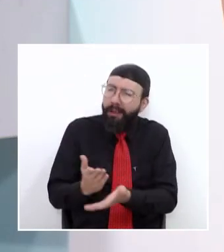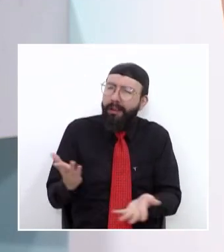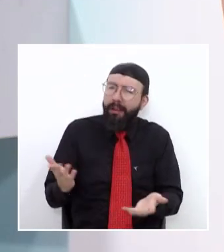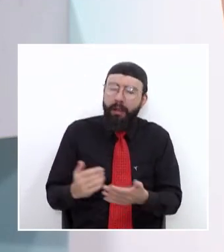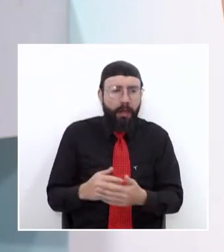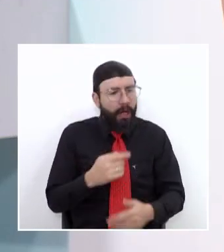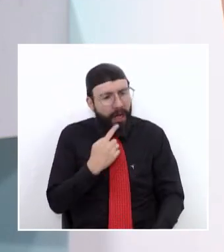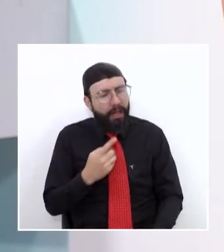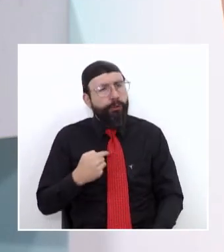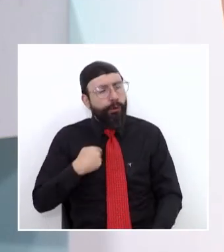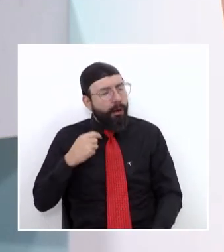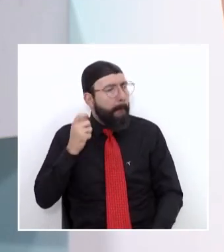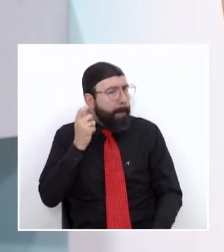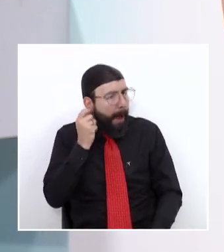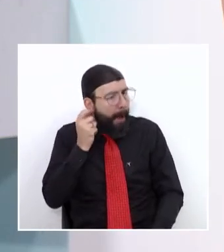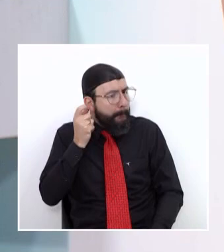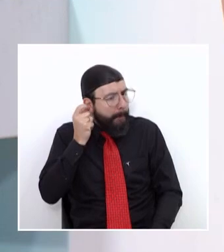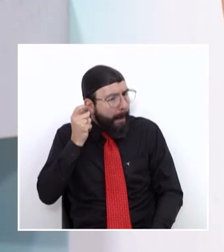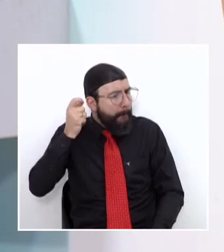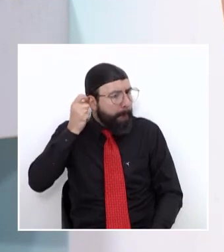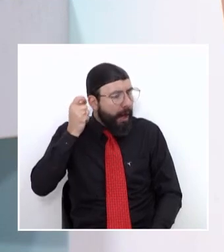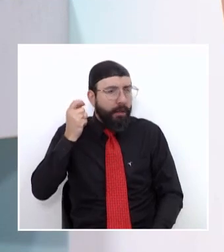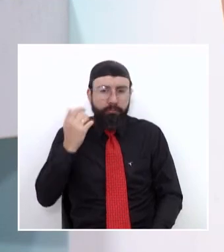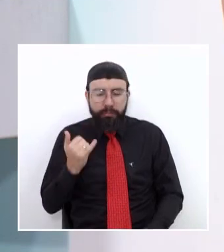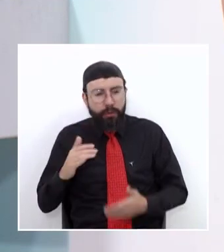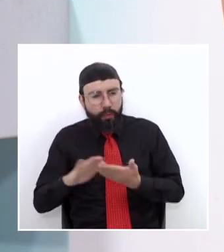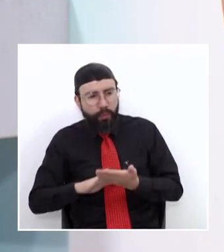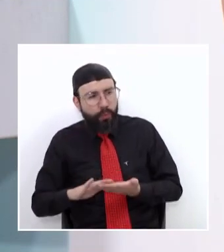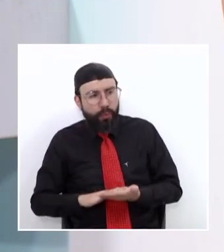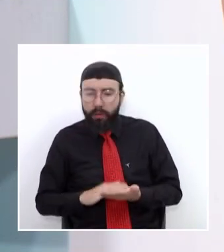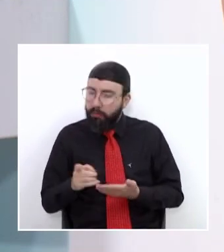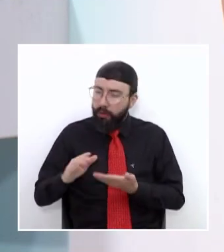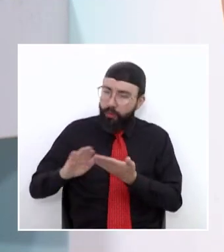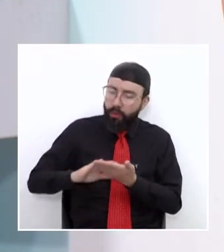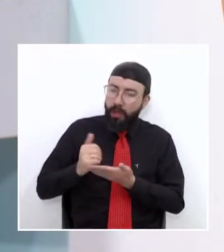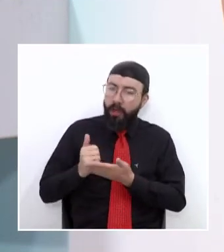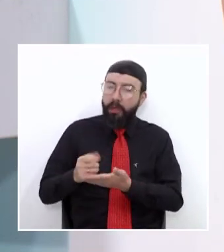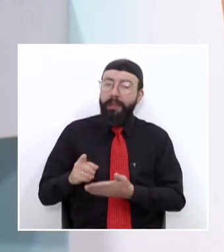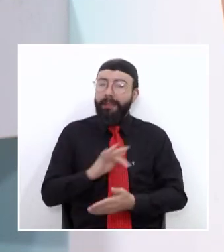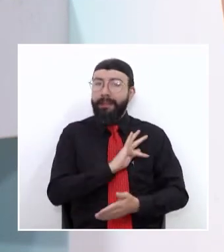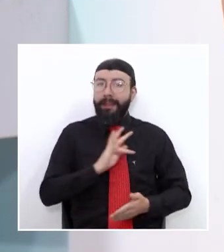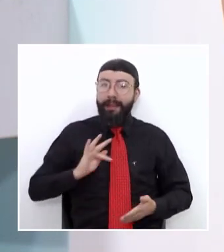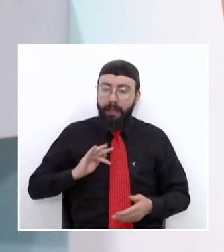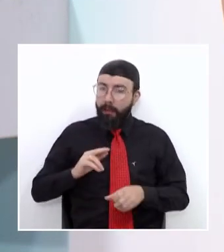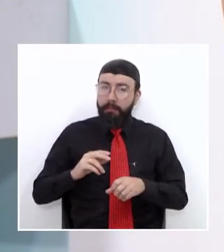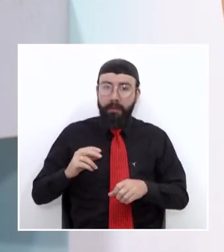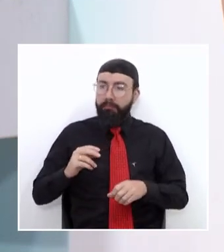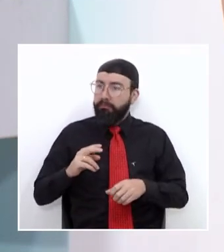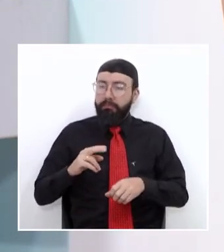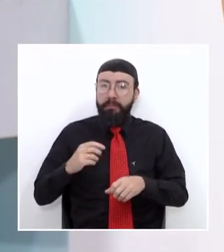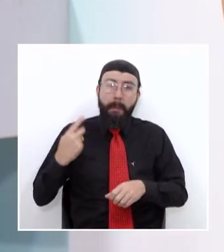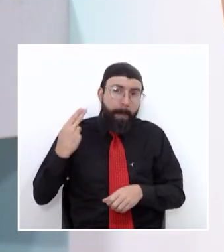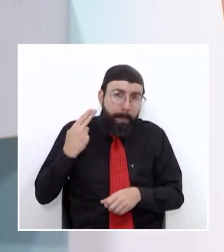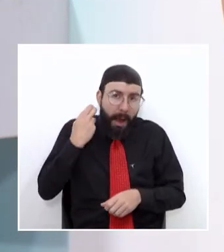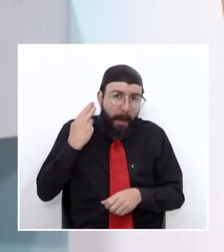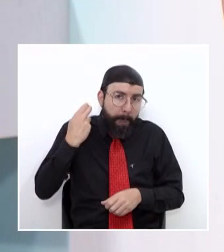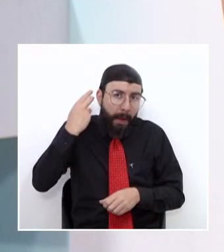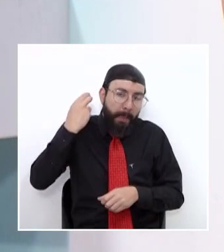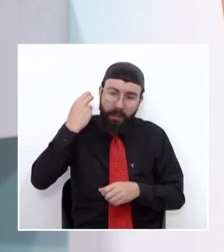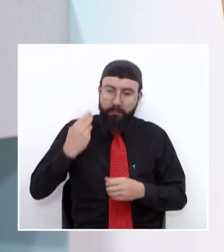3 rotos acá. Se los quitamos, le hicimos terapia neural y es como magia, empezó a